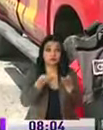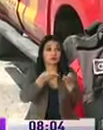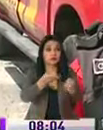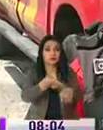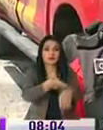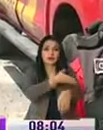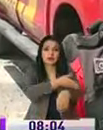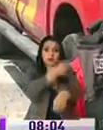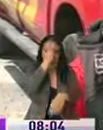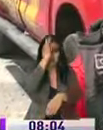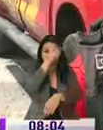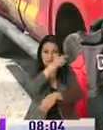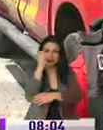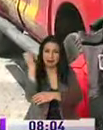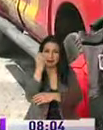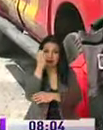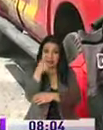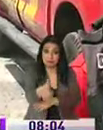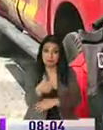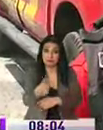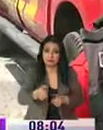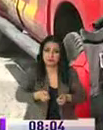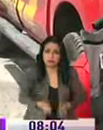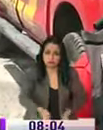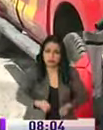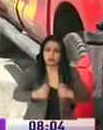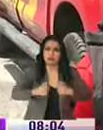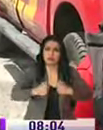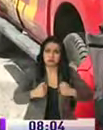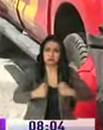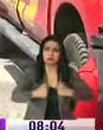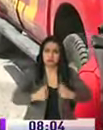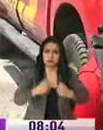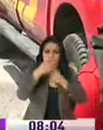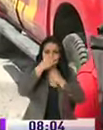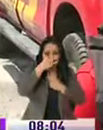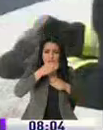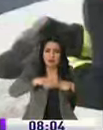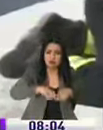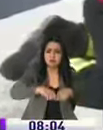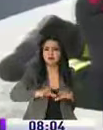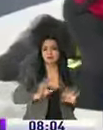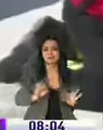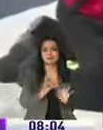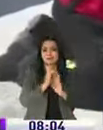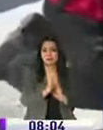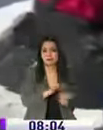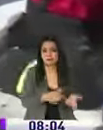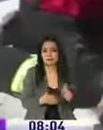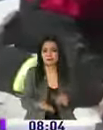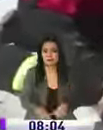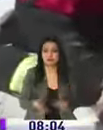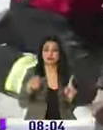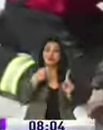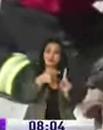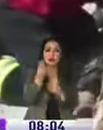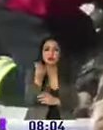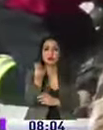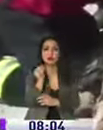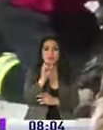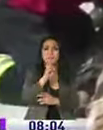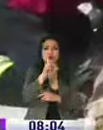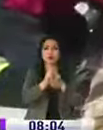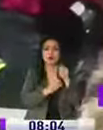de prehospitalaria, quienes realizan maniobras de RCP. No tienen resultados. El infortunado albañil de 21 años de edad deja un hijo en